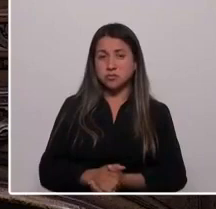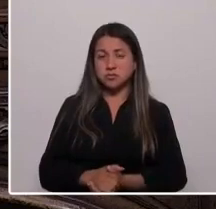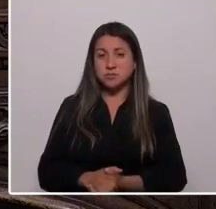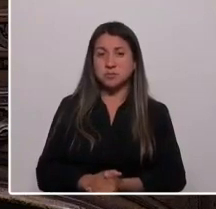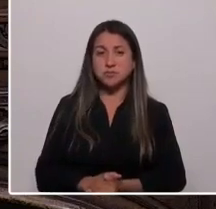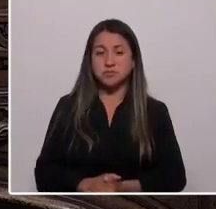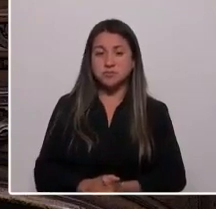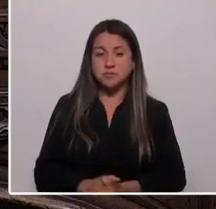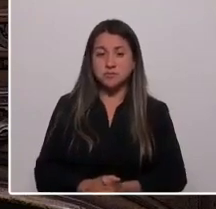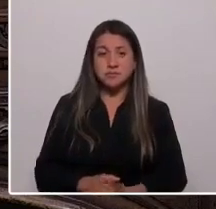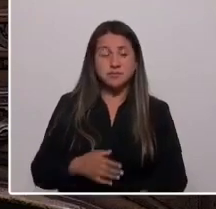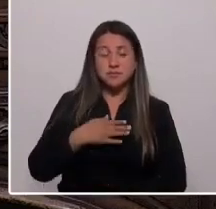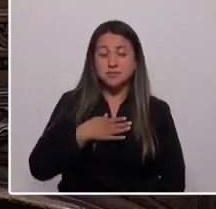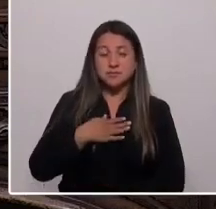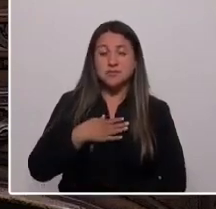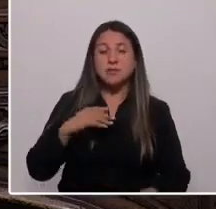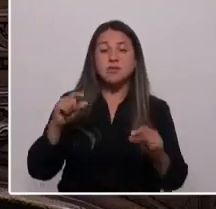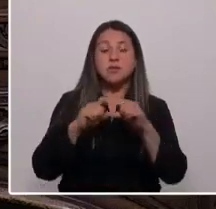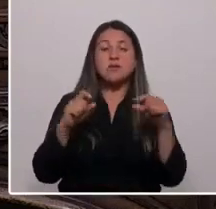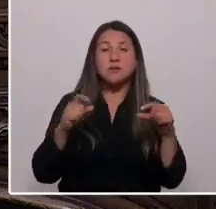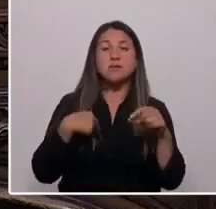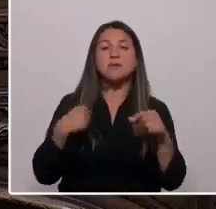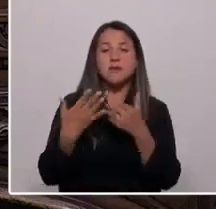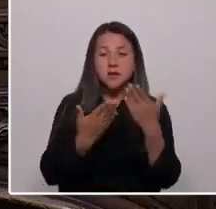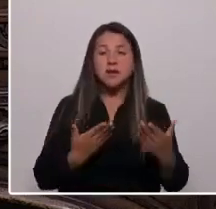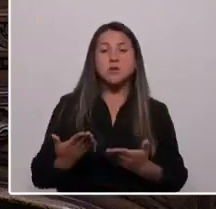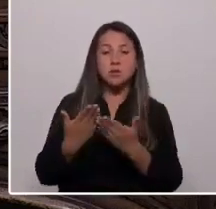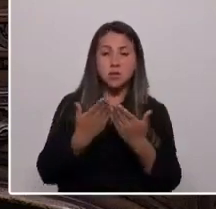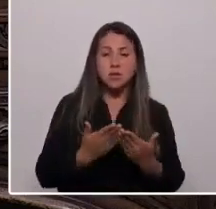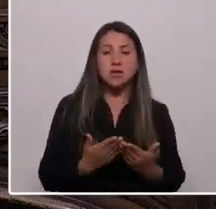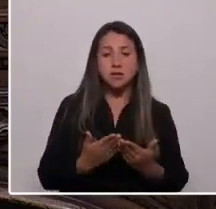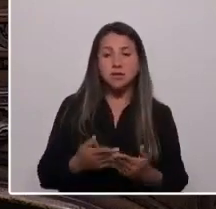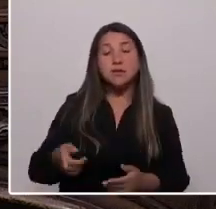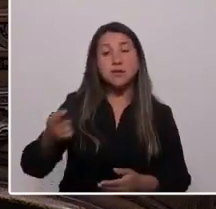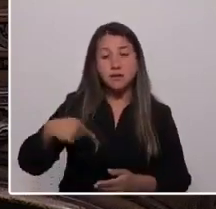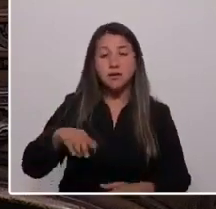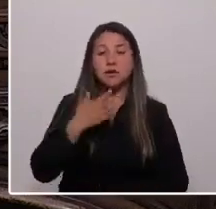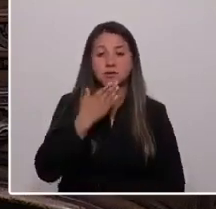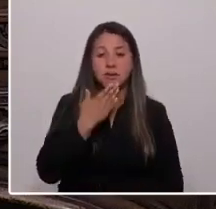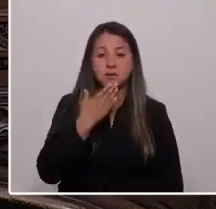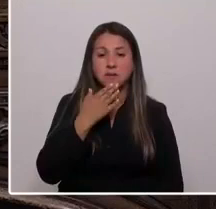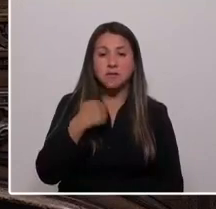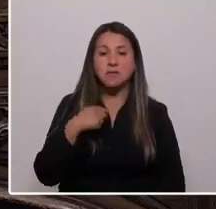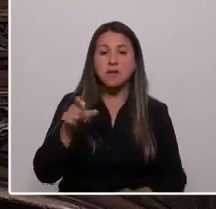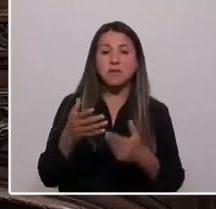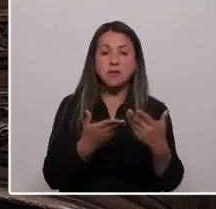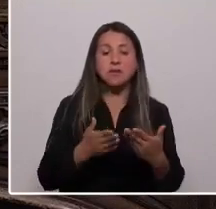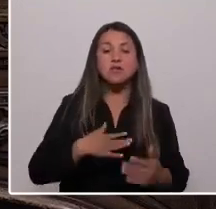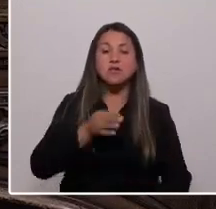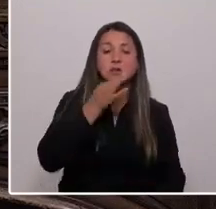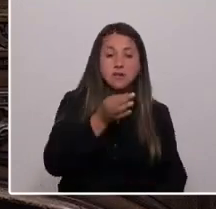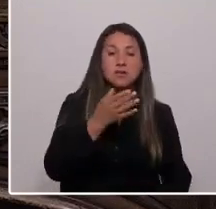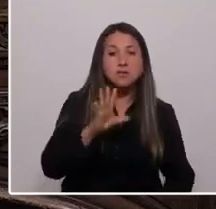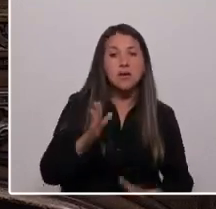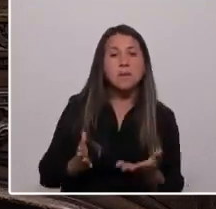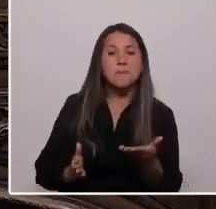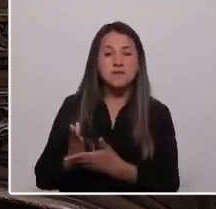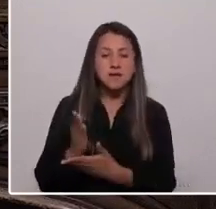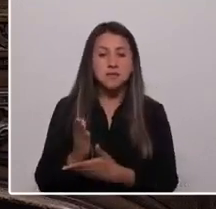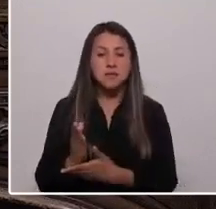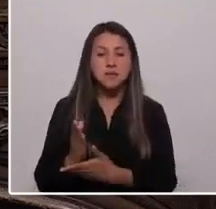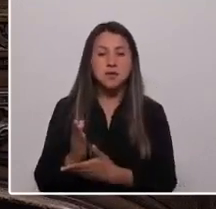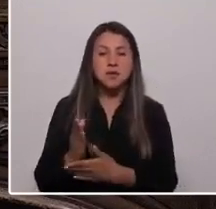aquí una frase para mis estudiantes que son motores también por lo que estoy acá siempre les digo a ver partamos es ilógico